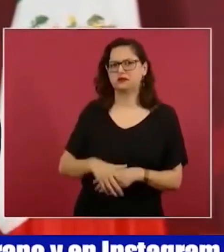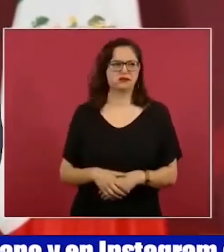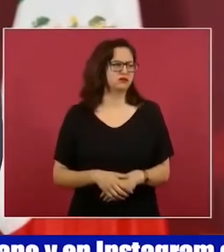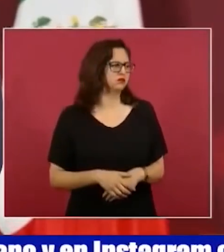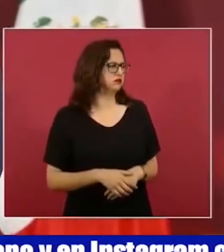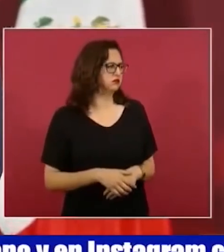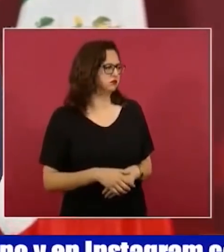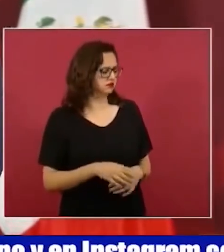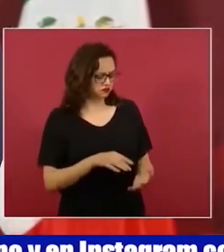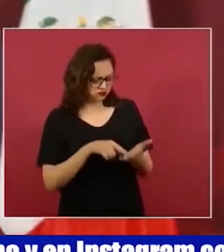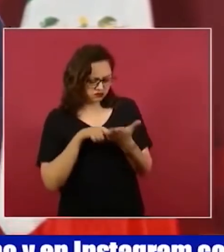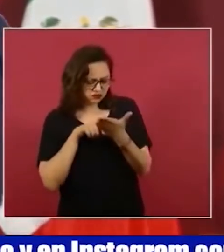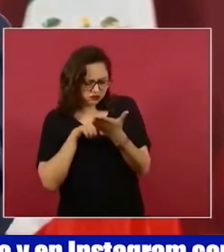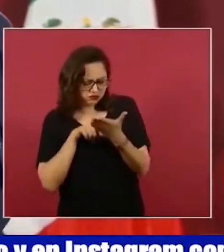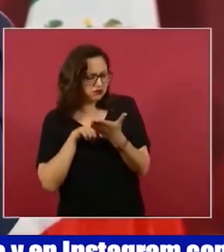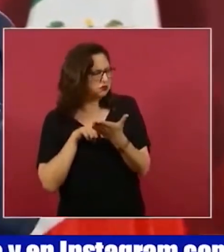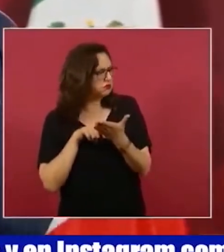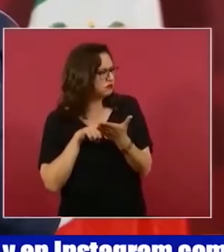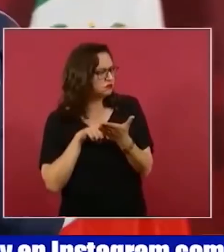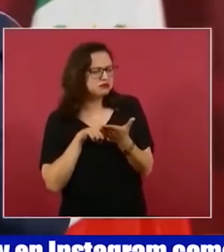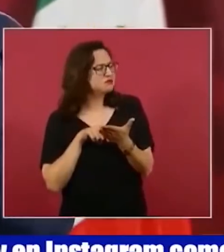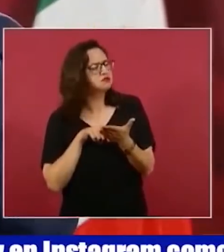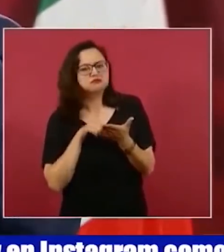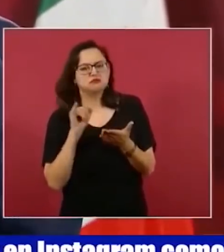¿Sí? Es